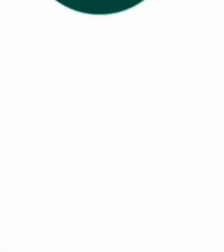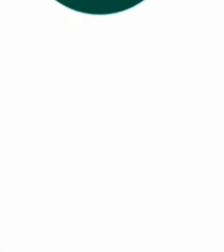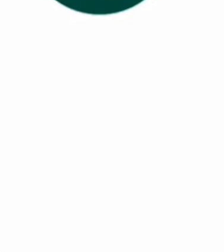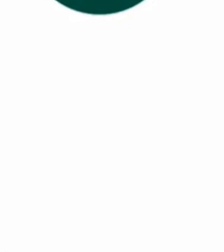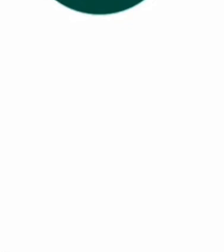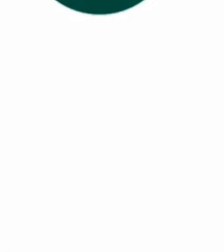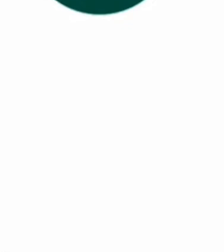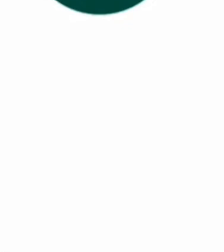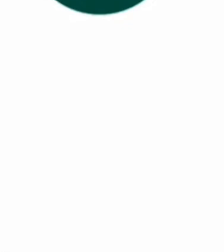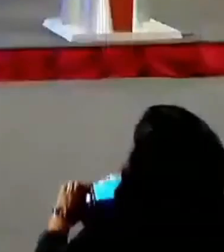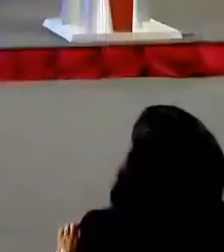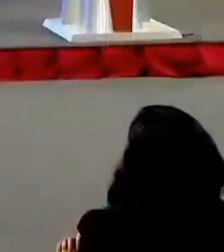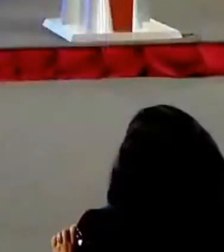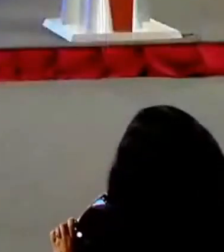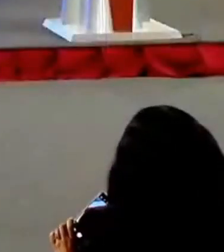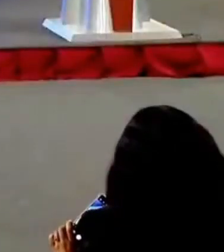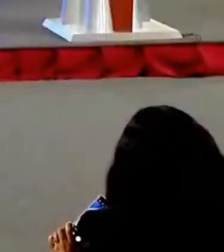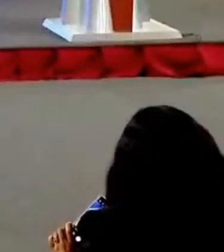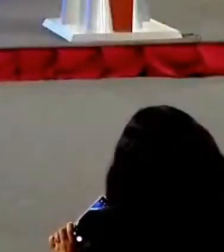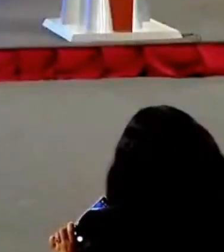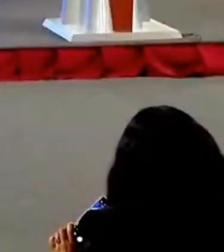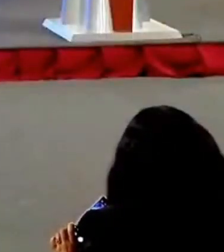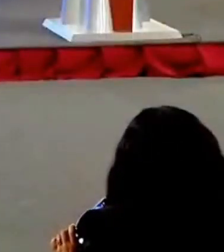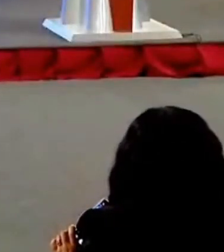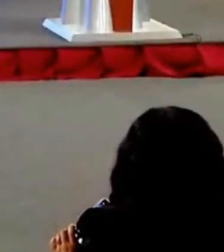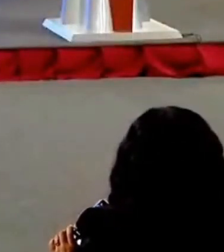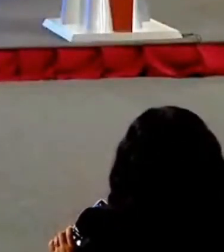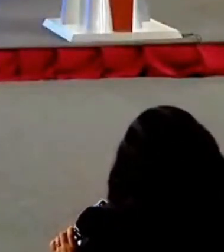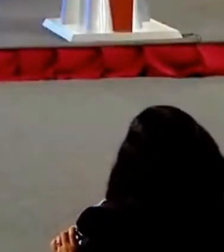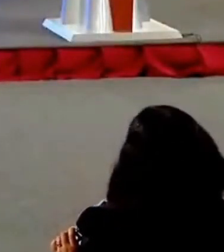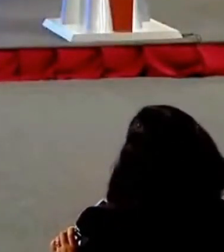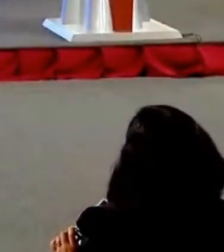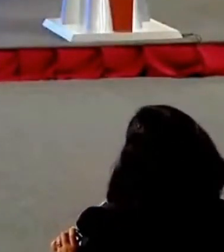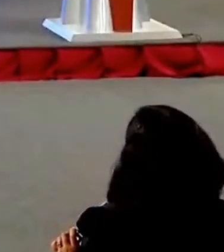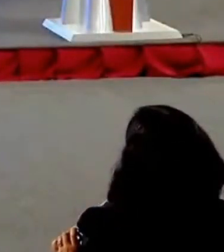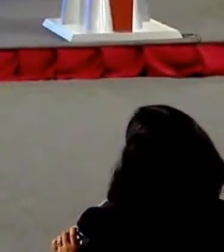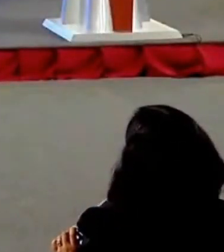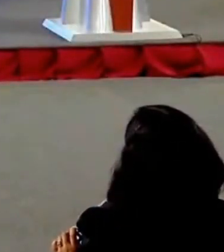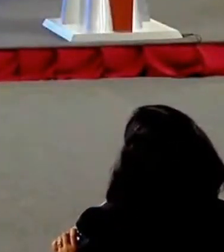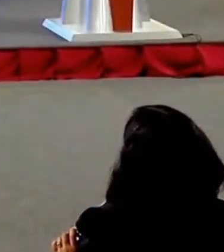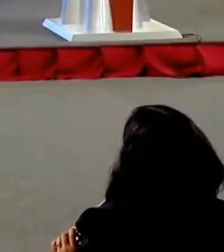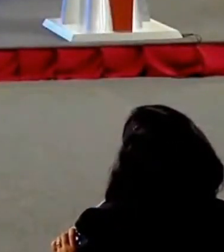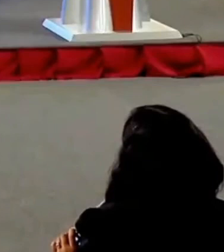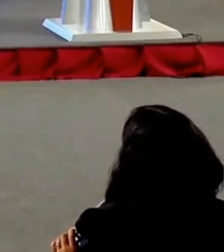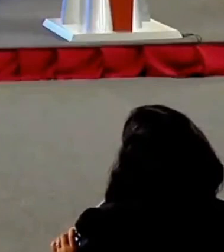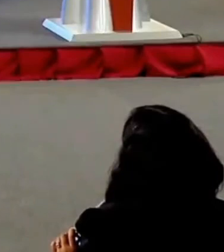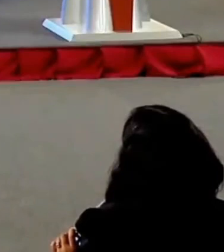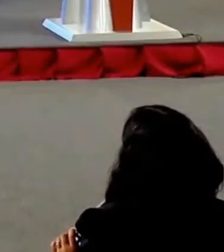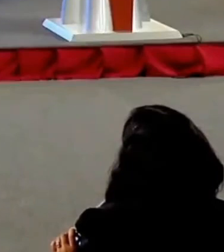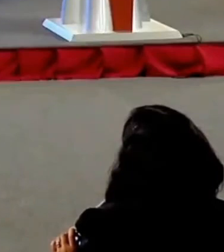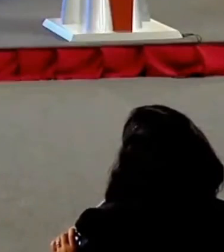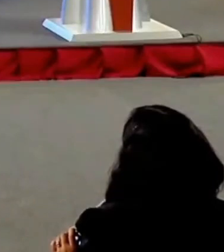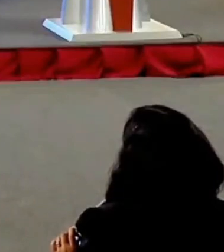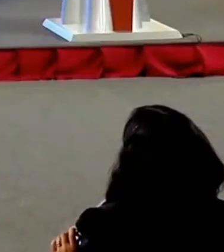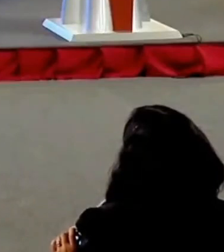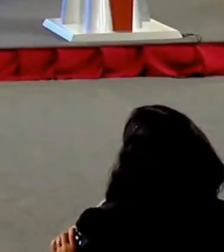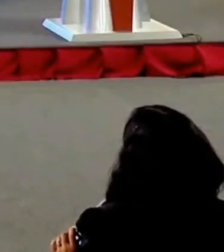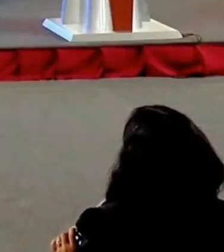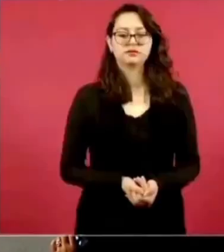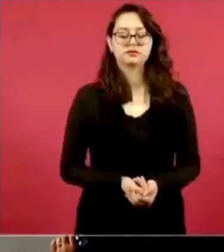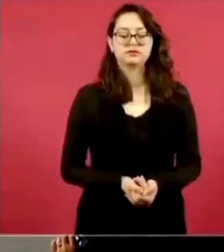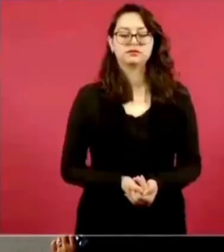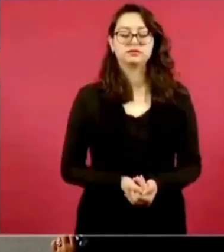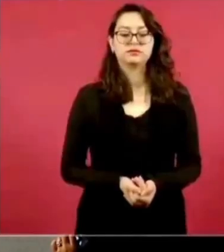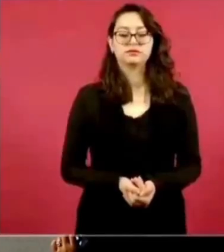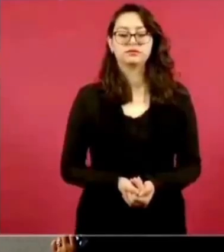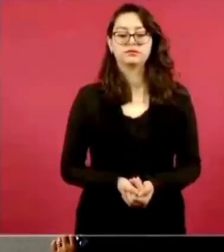51 por del total de estos recursos Tamaulipas que ha recaudado 887